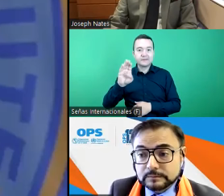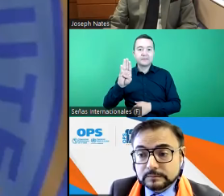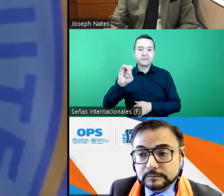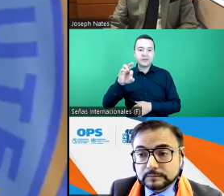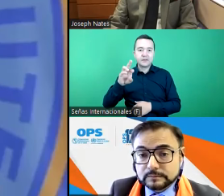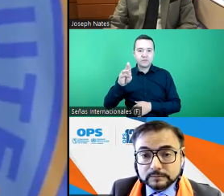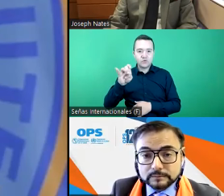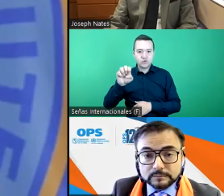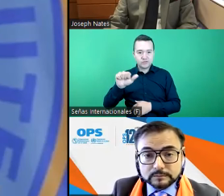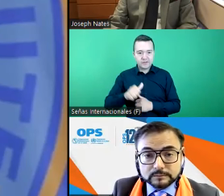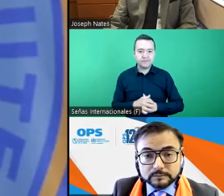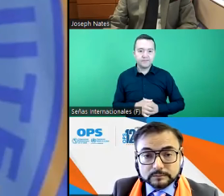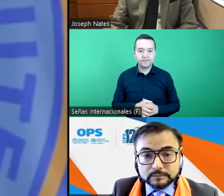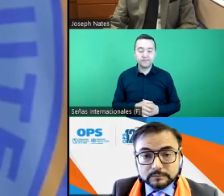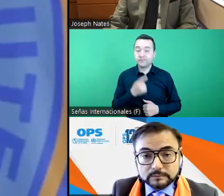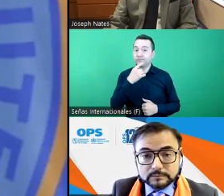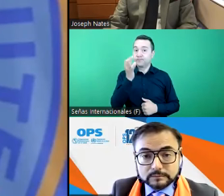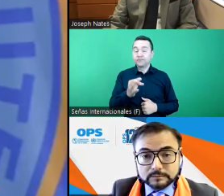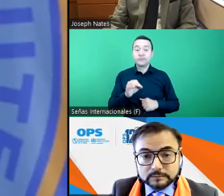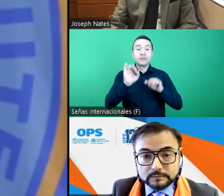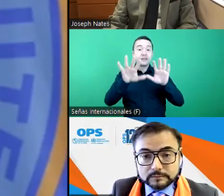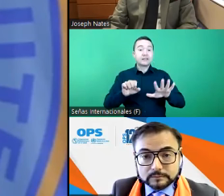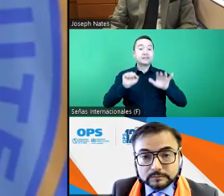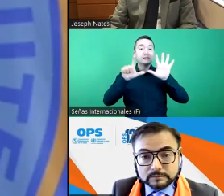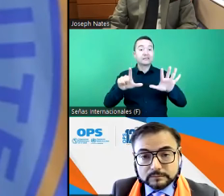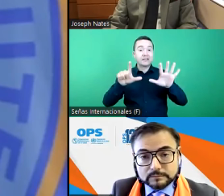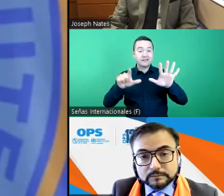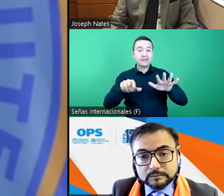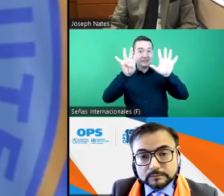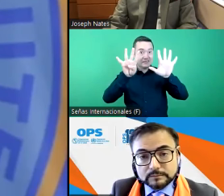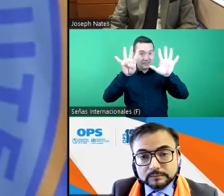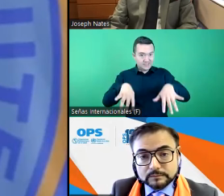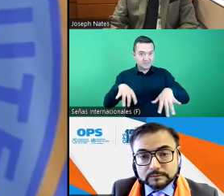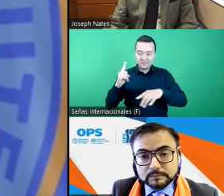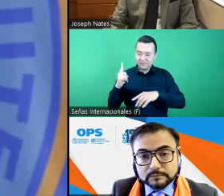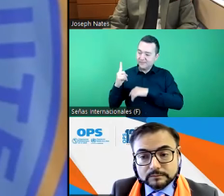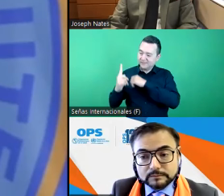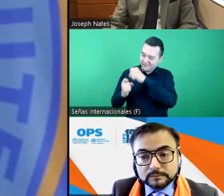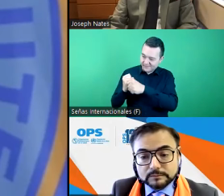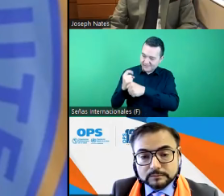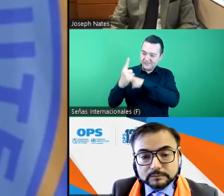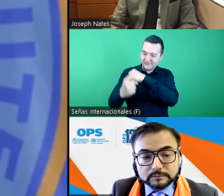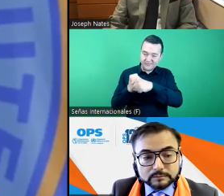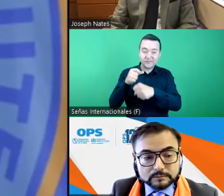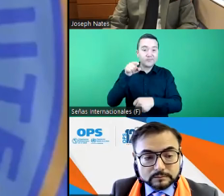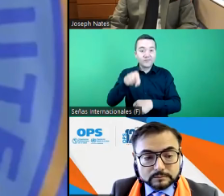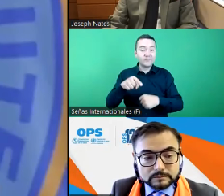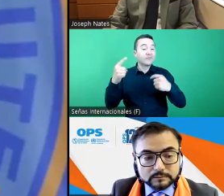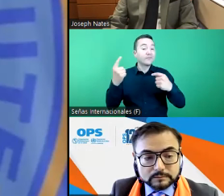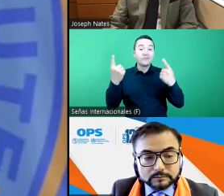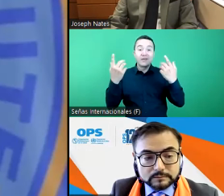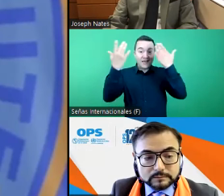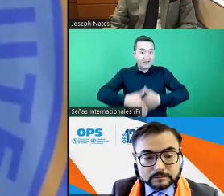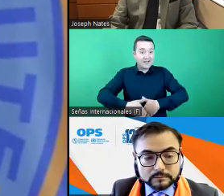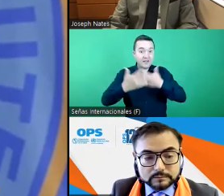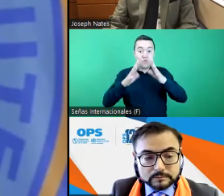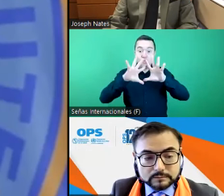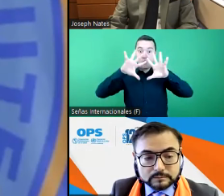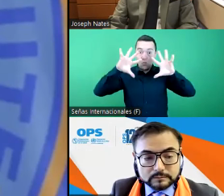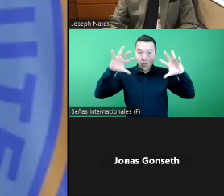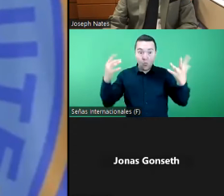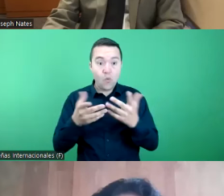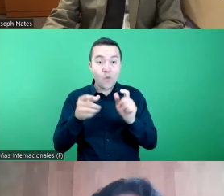Cada 17 de septiembre celebramos el Día Mundial de la Seguridad del Paciente, cuyo tema este año es